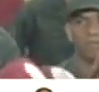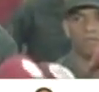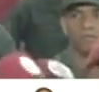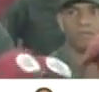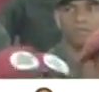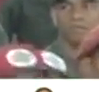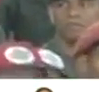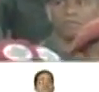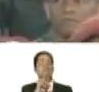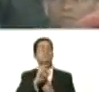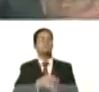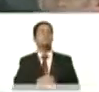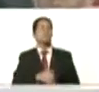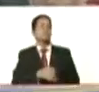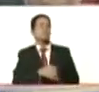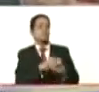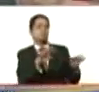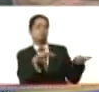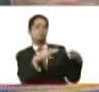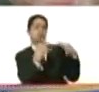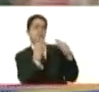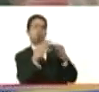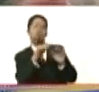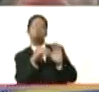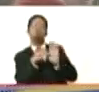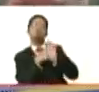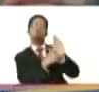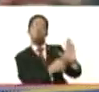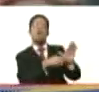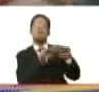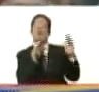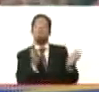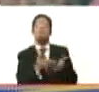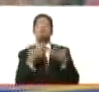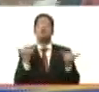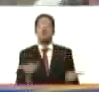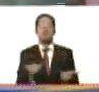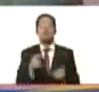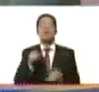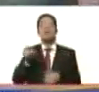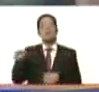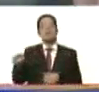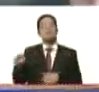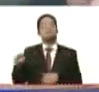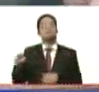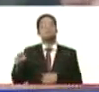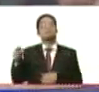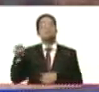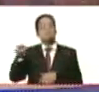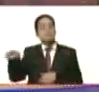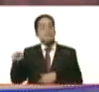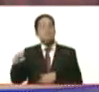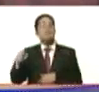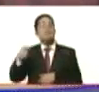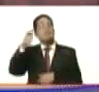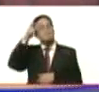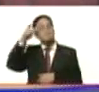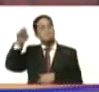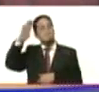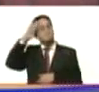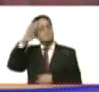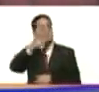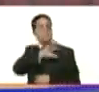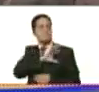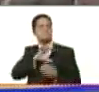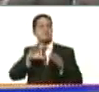lección al mundo. Esa lección para el mundo continúa hoy, porque son el soporte fundamental de la revolución bolivariana, la Fuerza